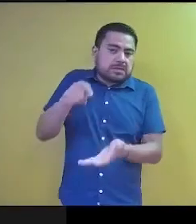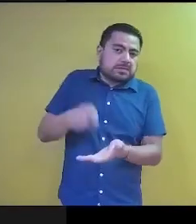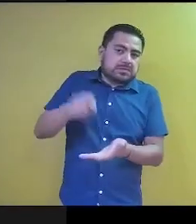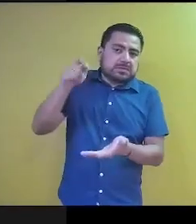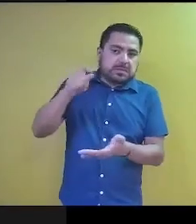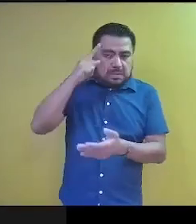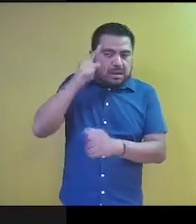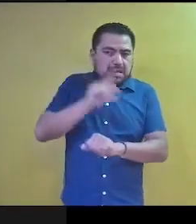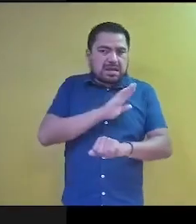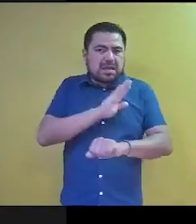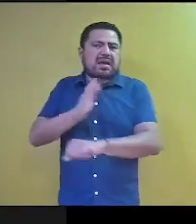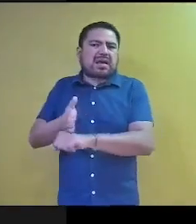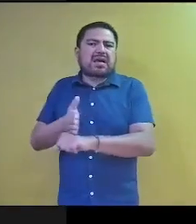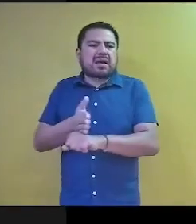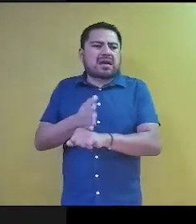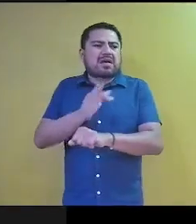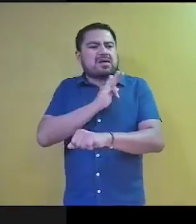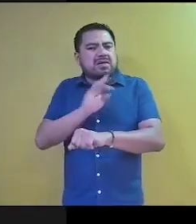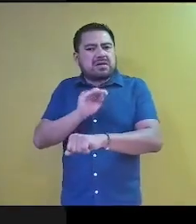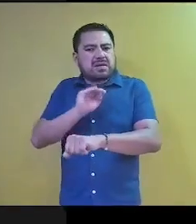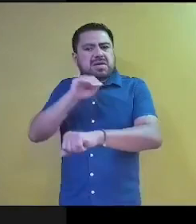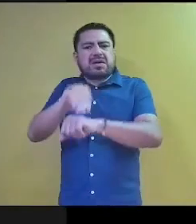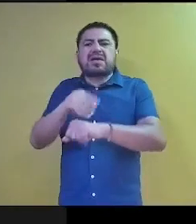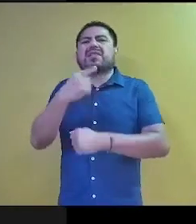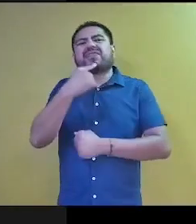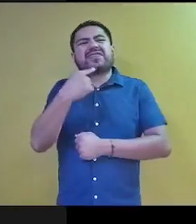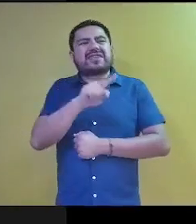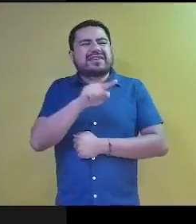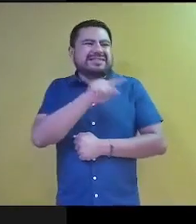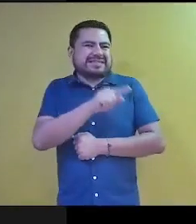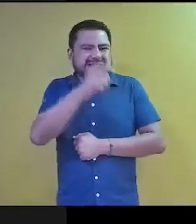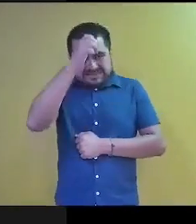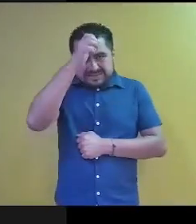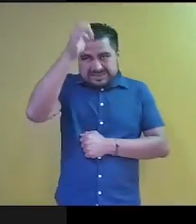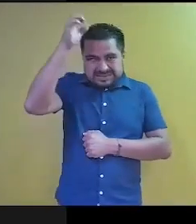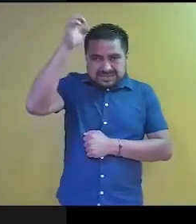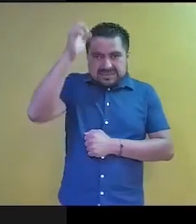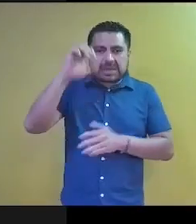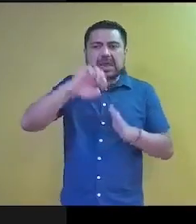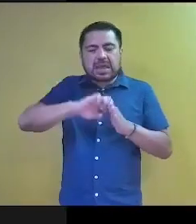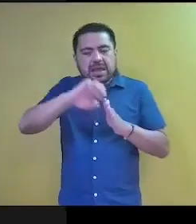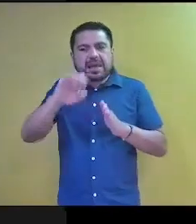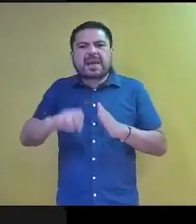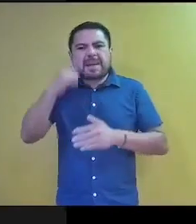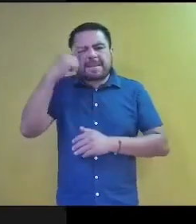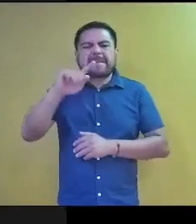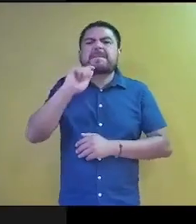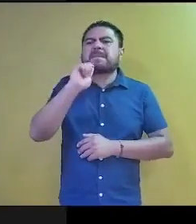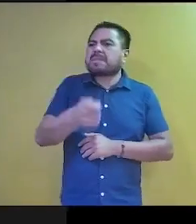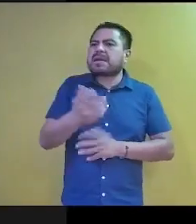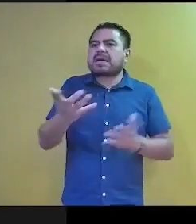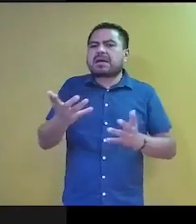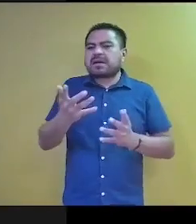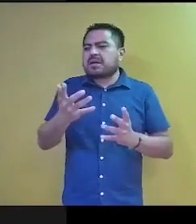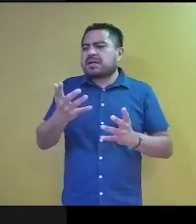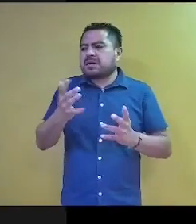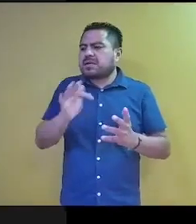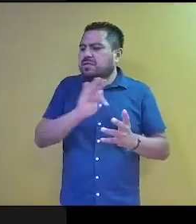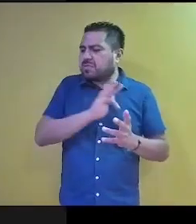la sanción que se imponga al denunciado sea ejemplo para que se